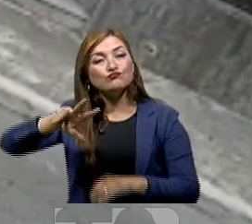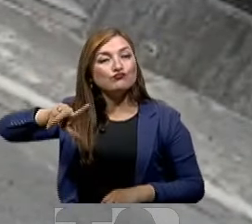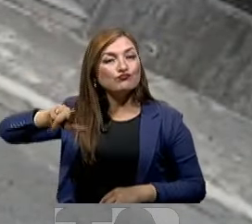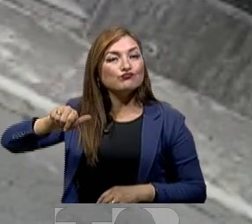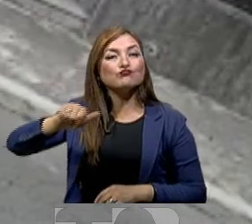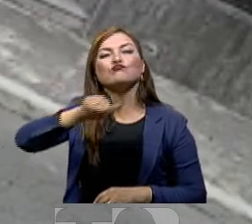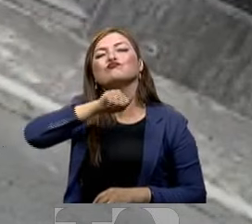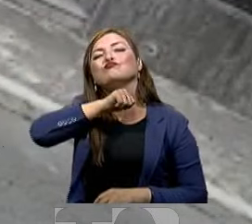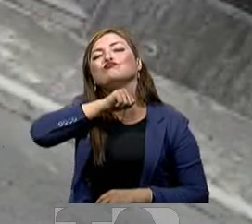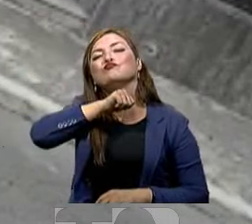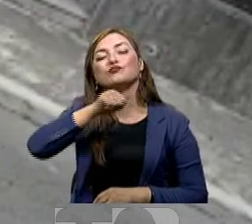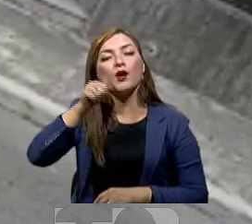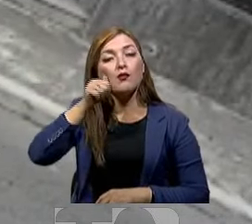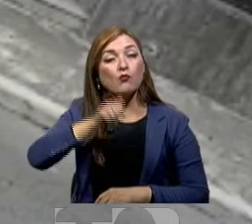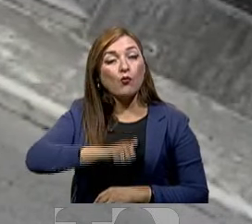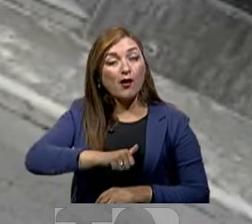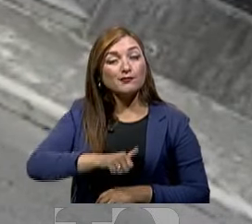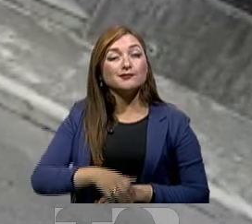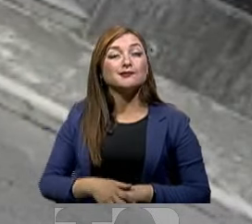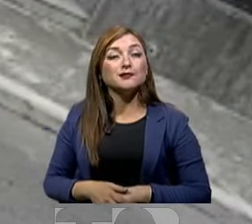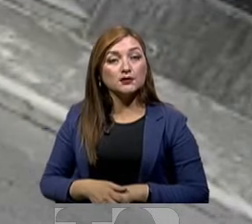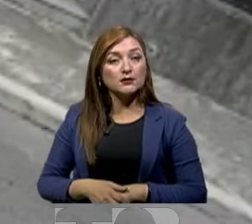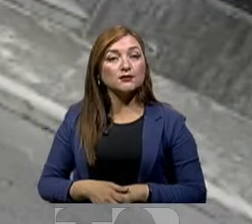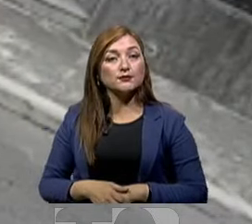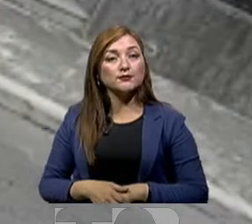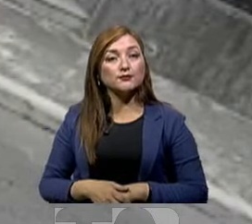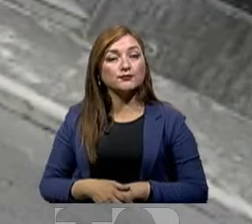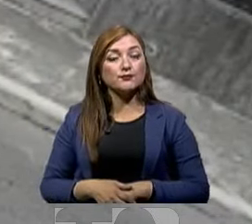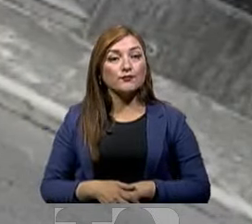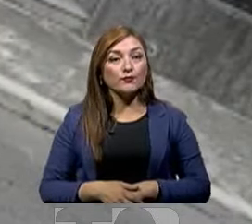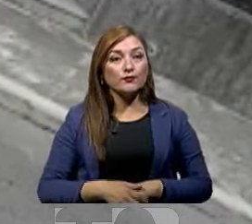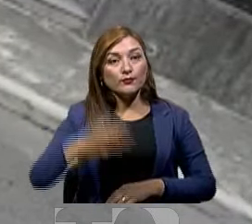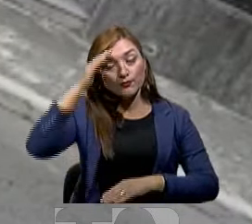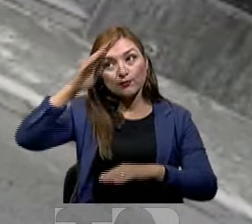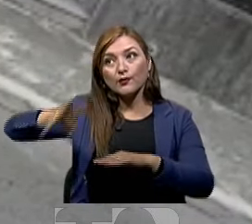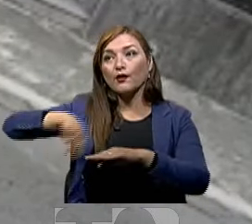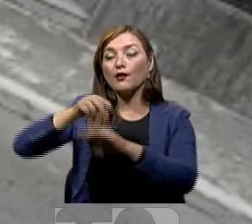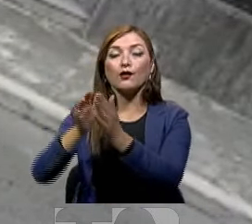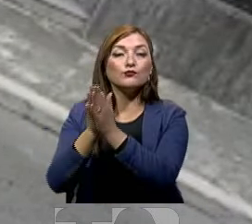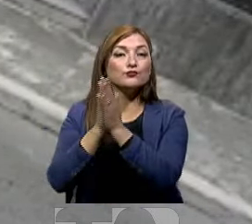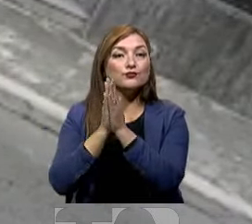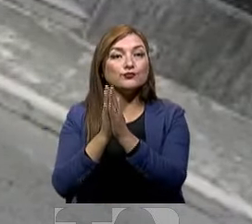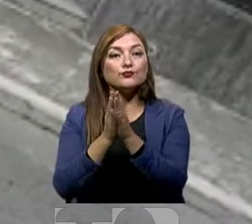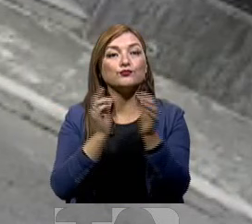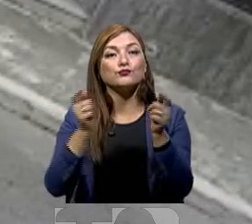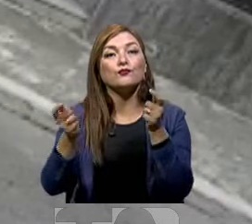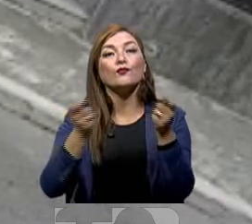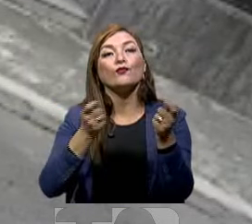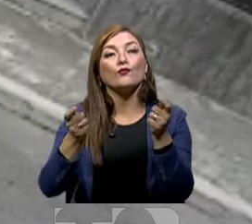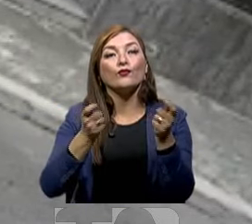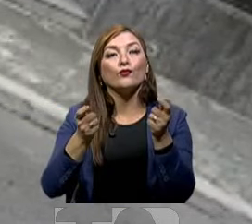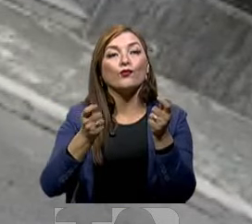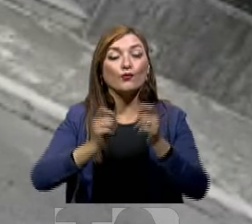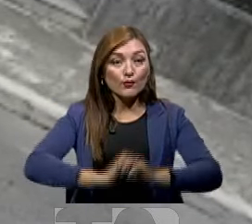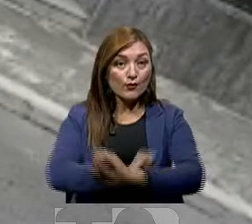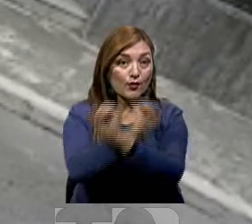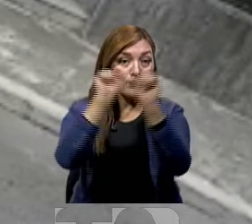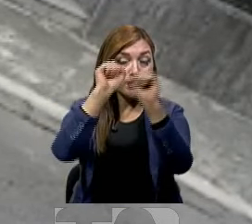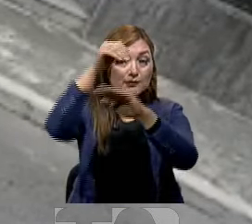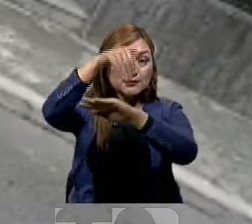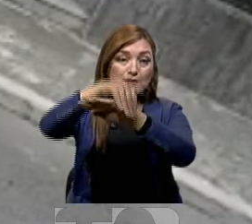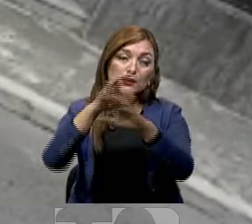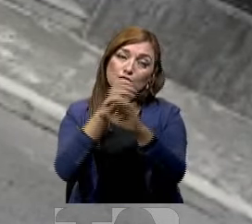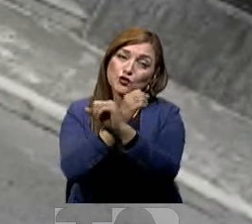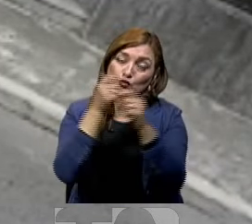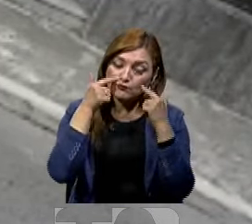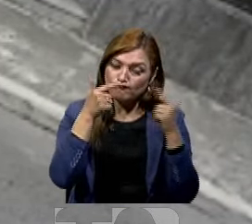estos delincuentes y por eso han solicitado a la Policía Nacional que se realicen estos operativos en horas de la mañana, de la tarde y de